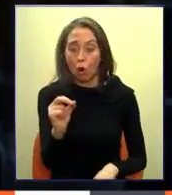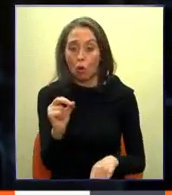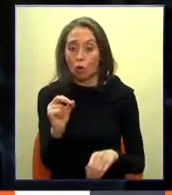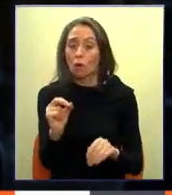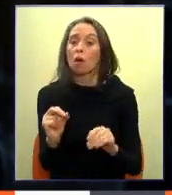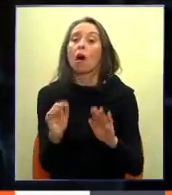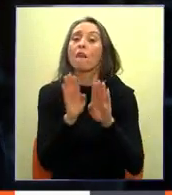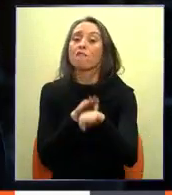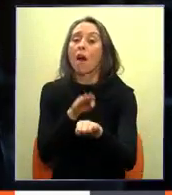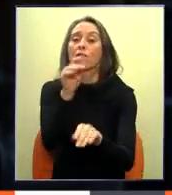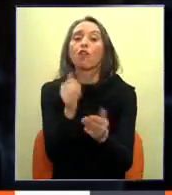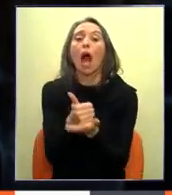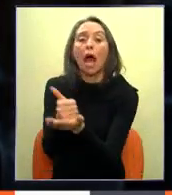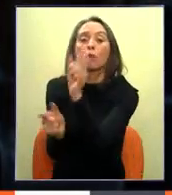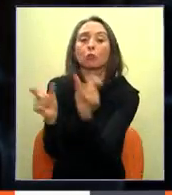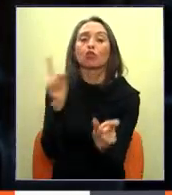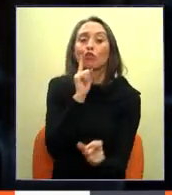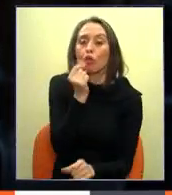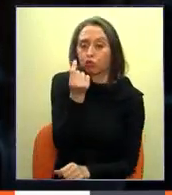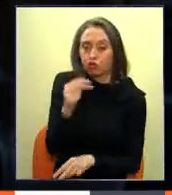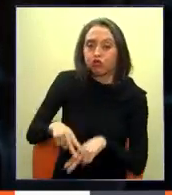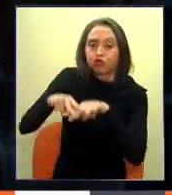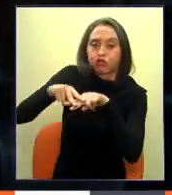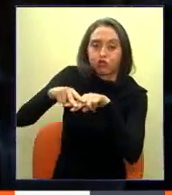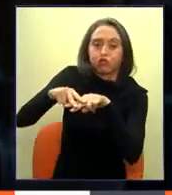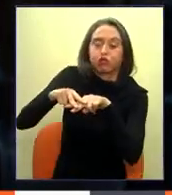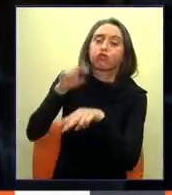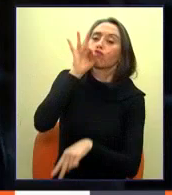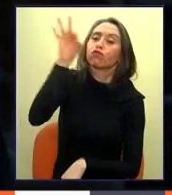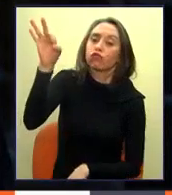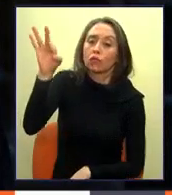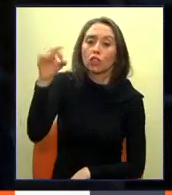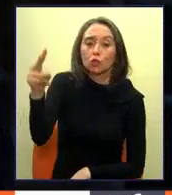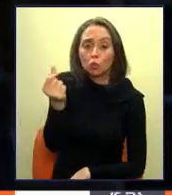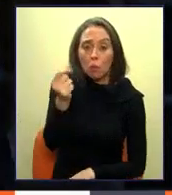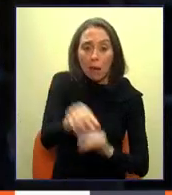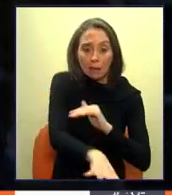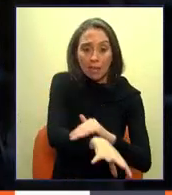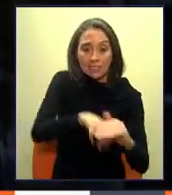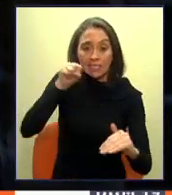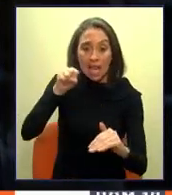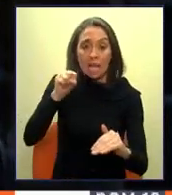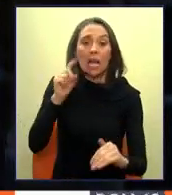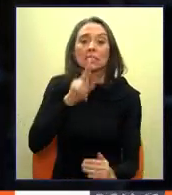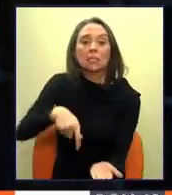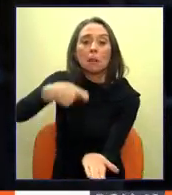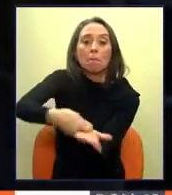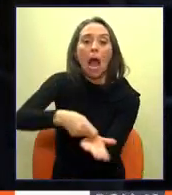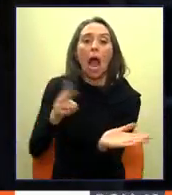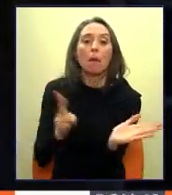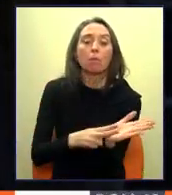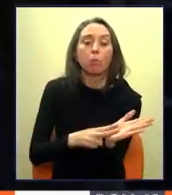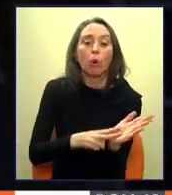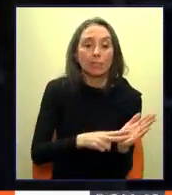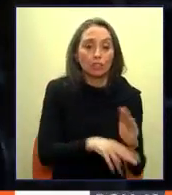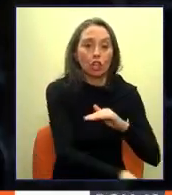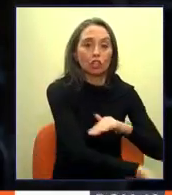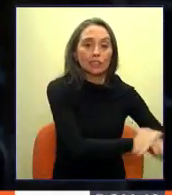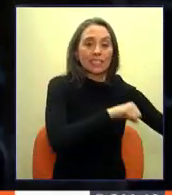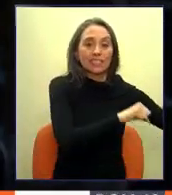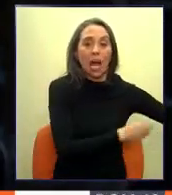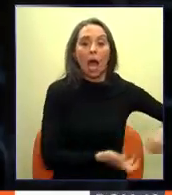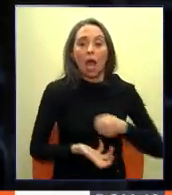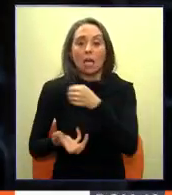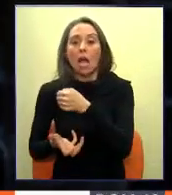a los que más tienen a que saquen su plata sin impuestos para llevarlas a un app